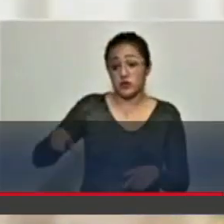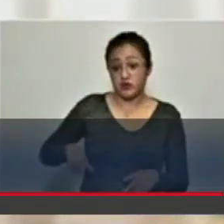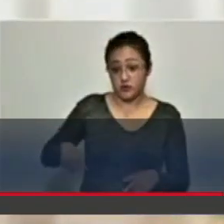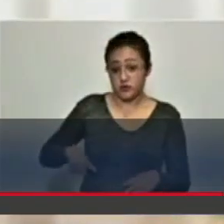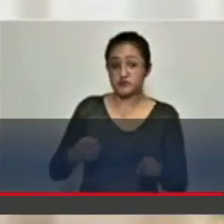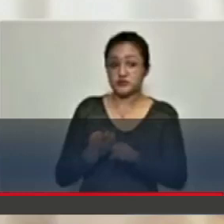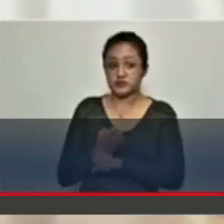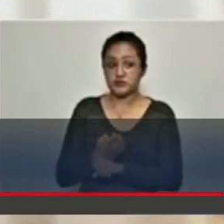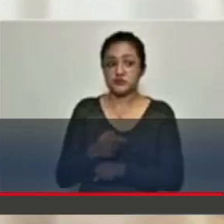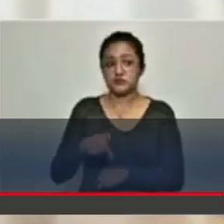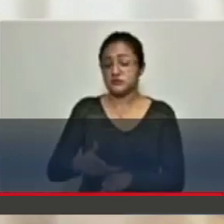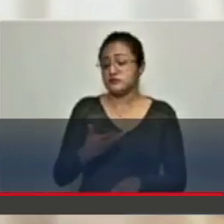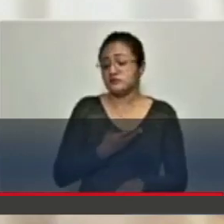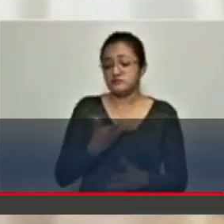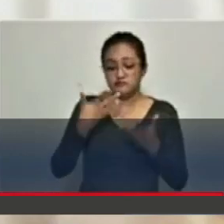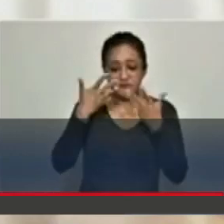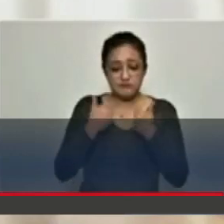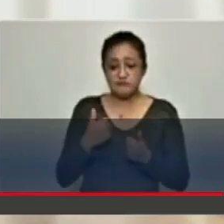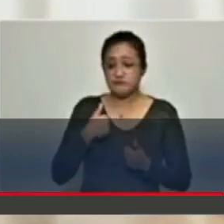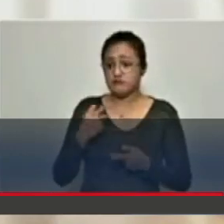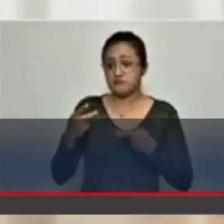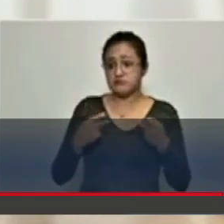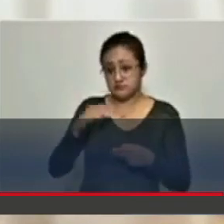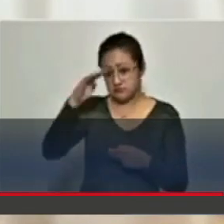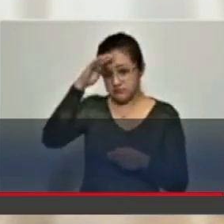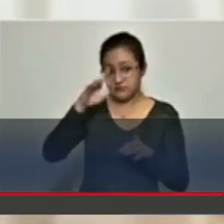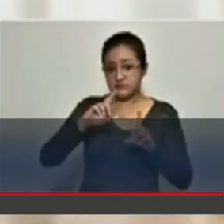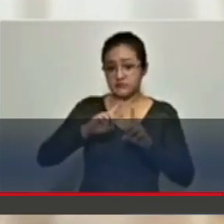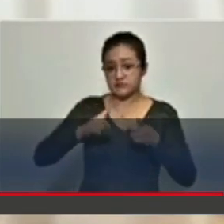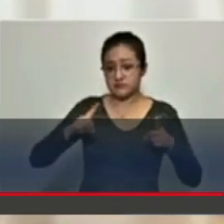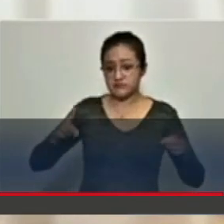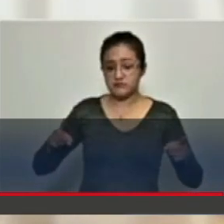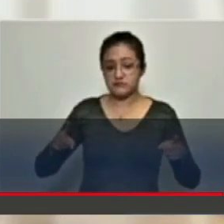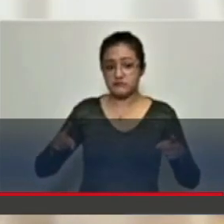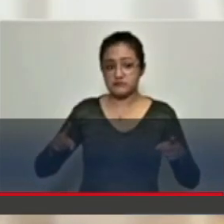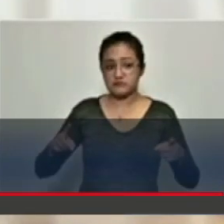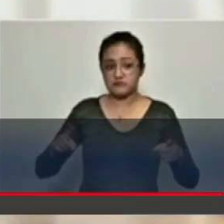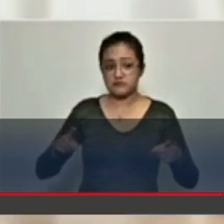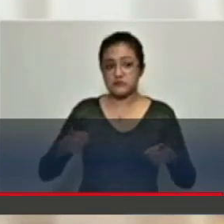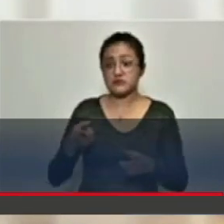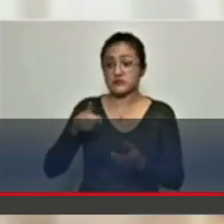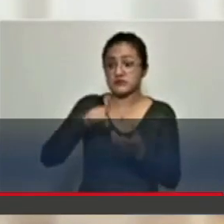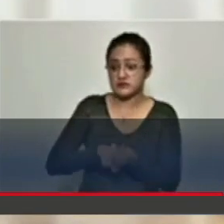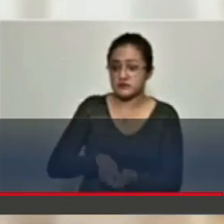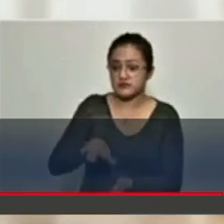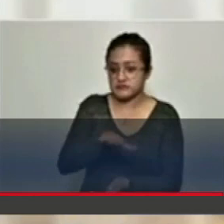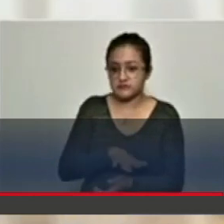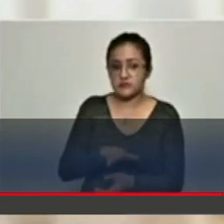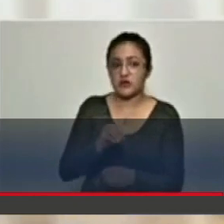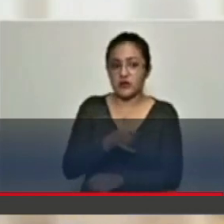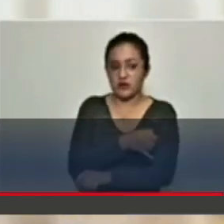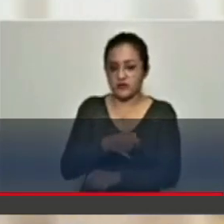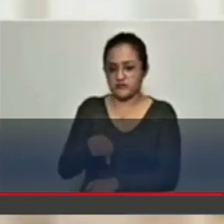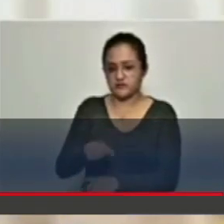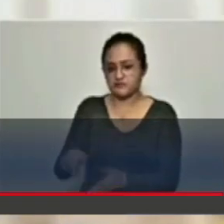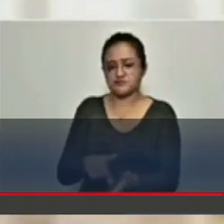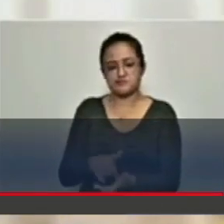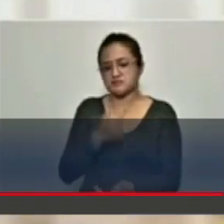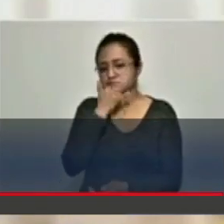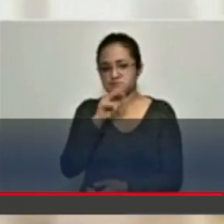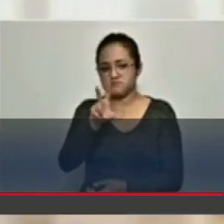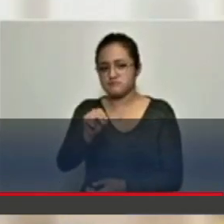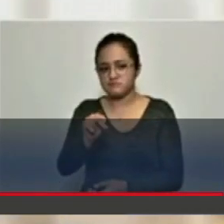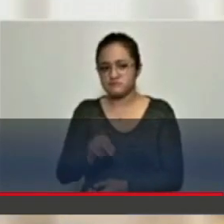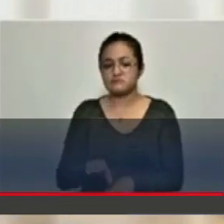no tiene ningún plan de desarrollo inmobiliario o industrial en esa zona de acuerdo